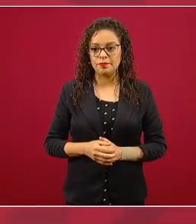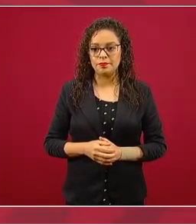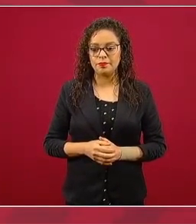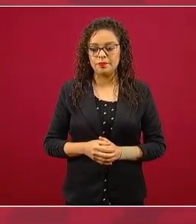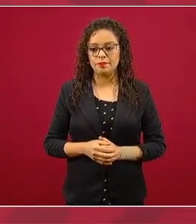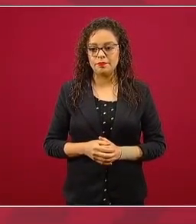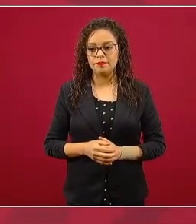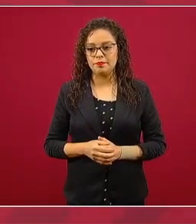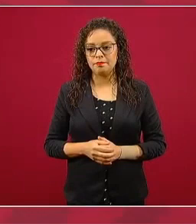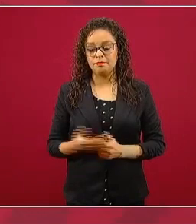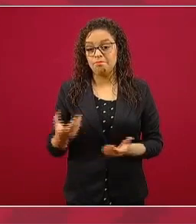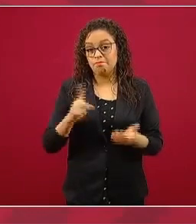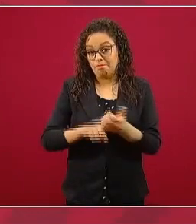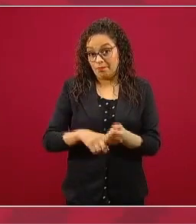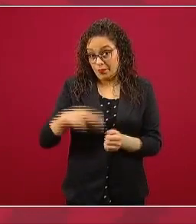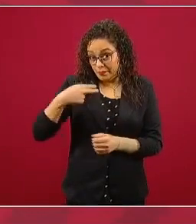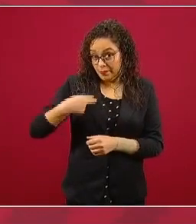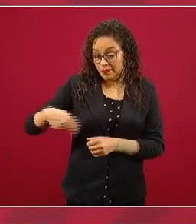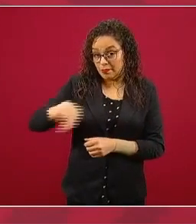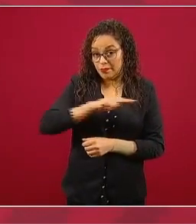no los